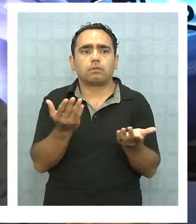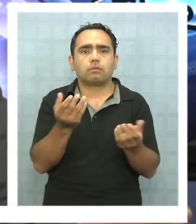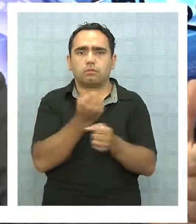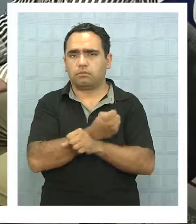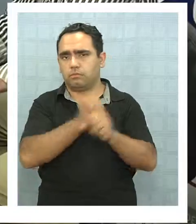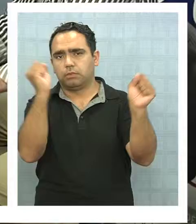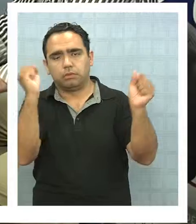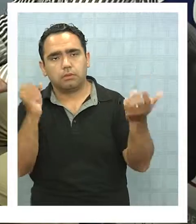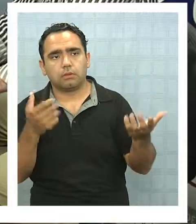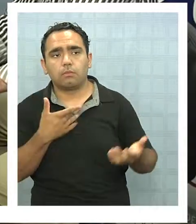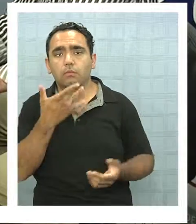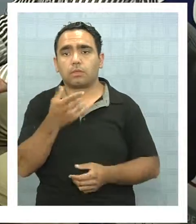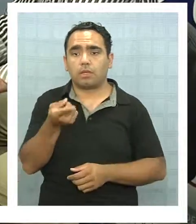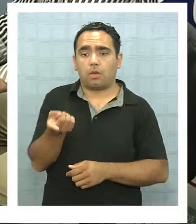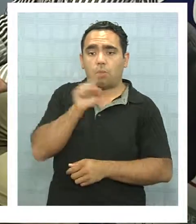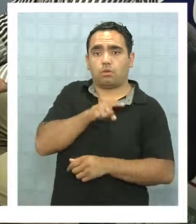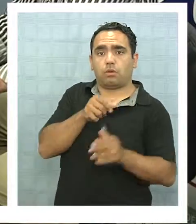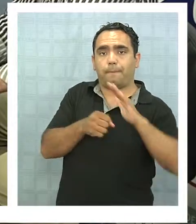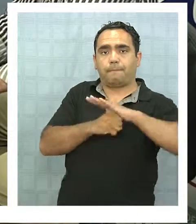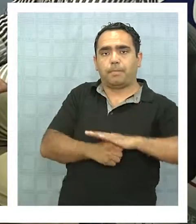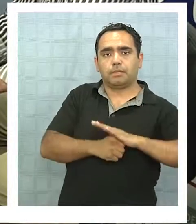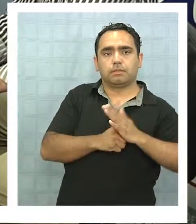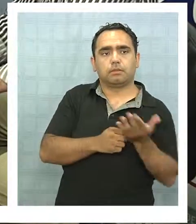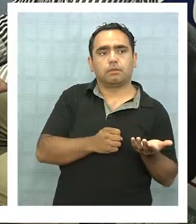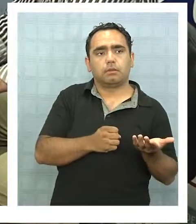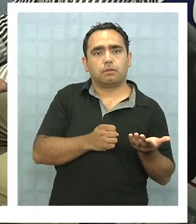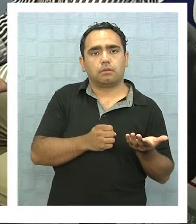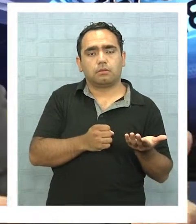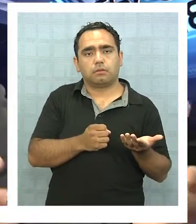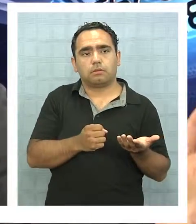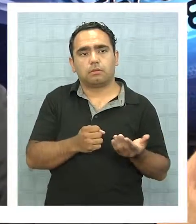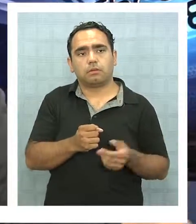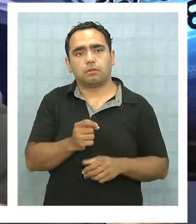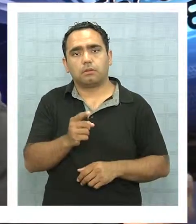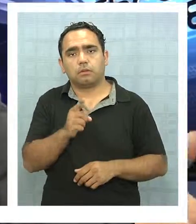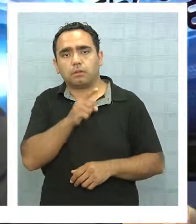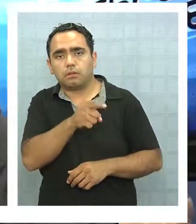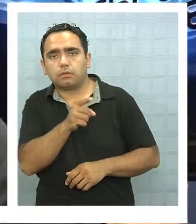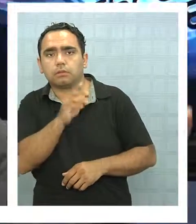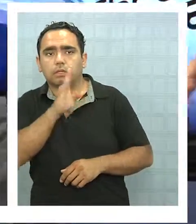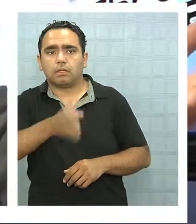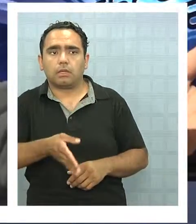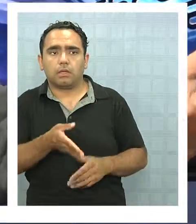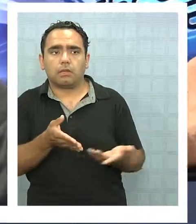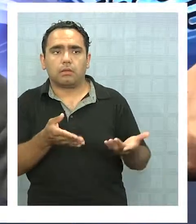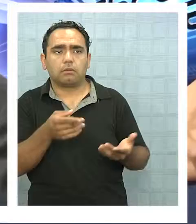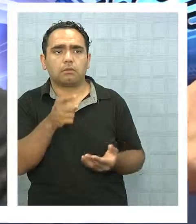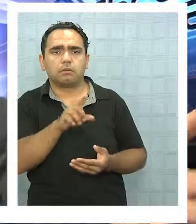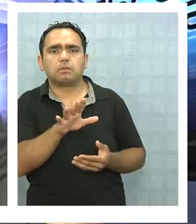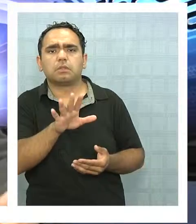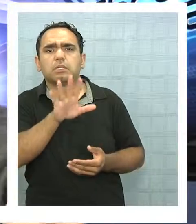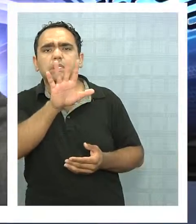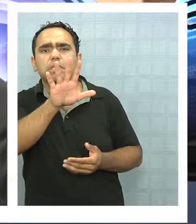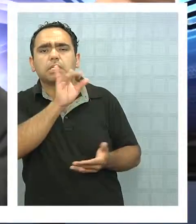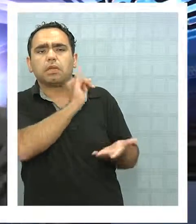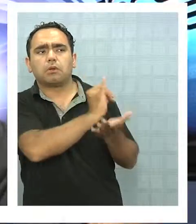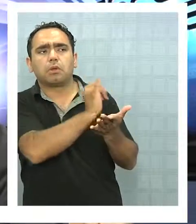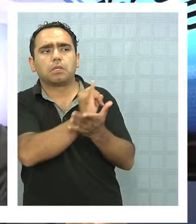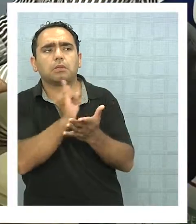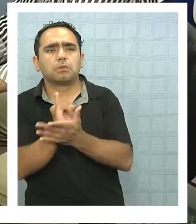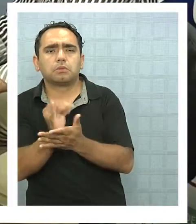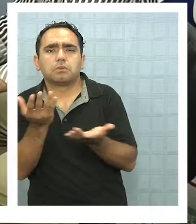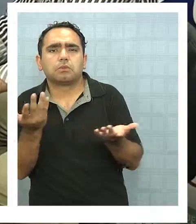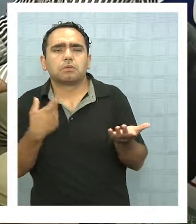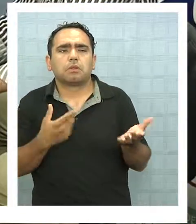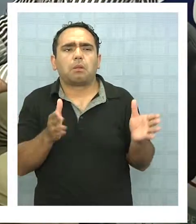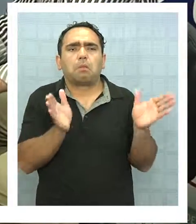una presión por el otro lado. Hay que sobreponerse a ese lobby, a esa presión, ¿no es cierto? Que son 5 instituciones pequeñas,